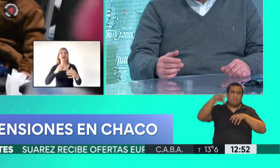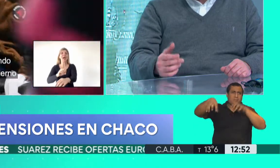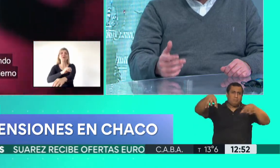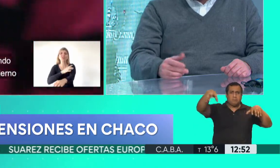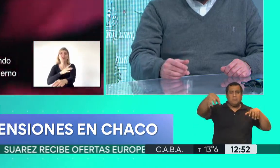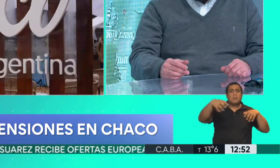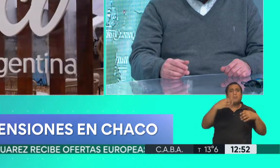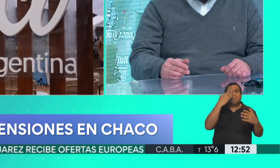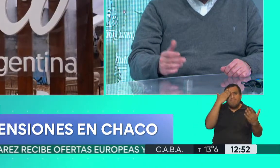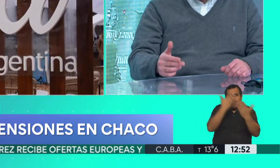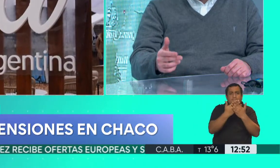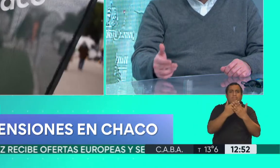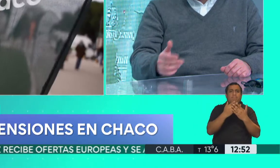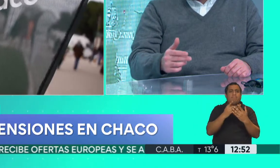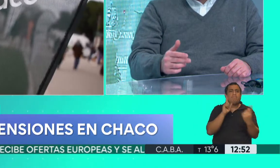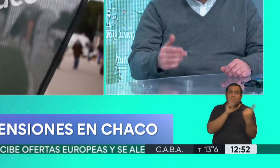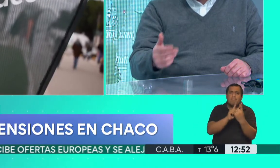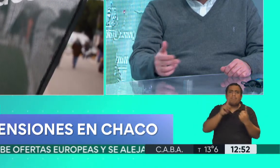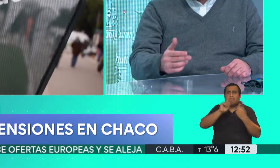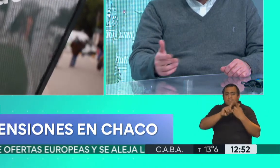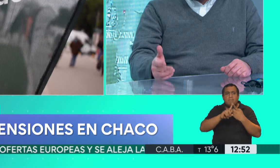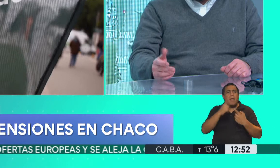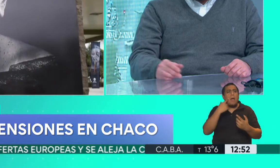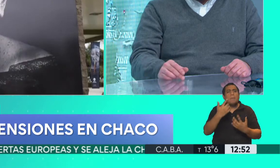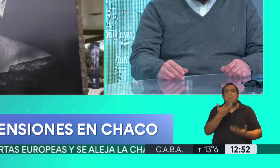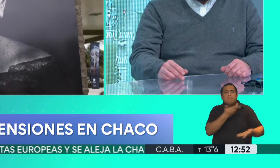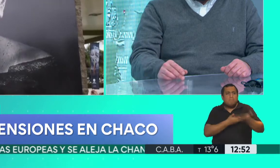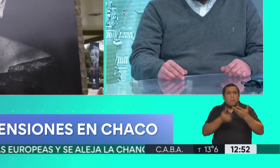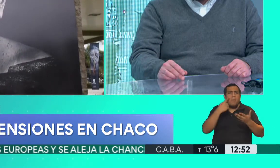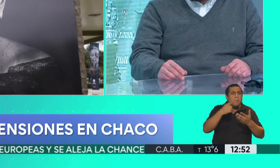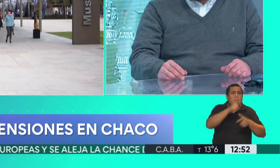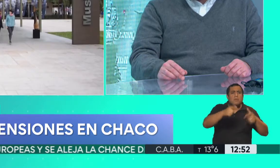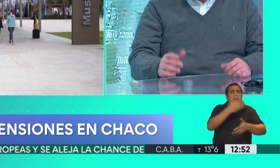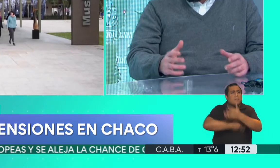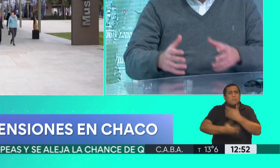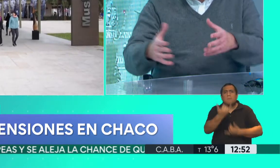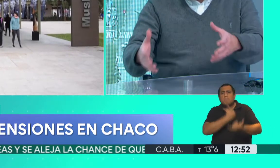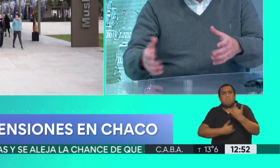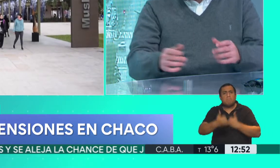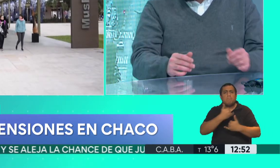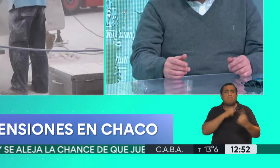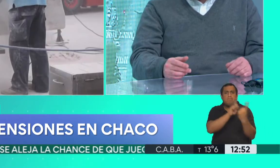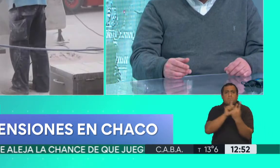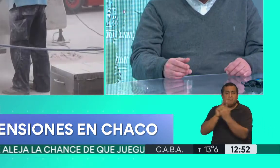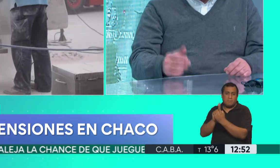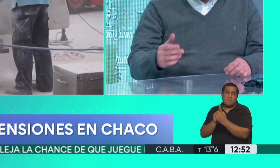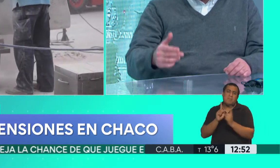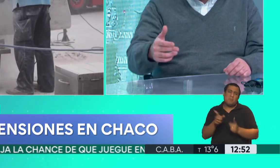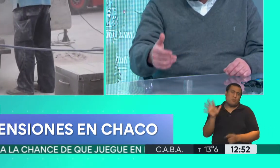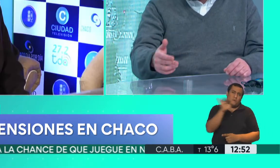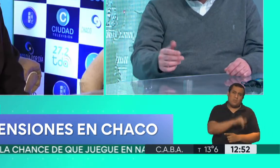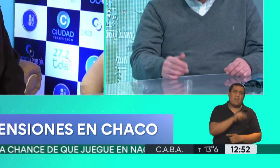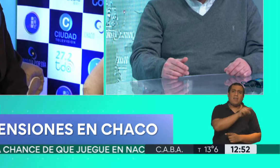a cara, esa posibilidad de escuchar en primera persona e interactuar con las personas con discapacidad, porque todos los días, como vos bien decís,